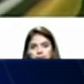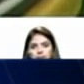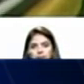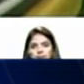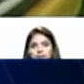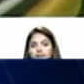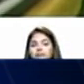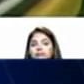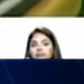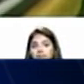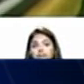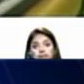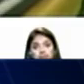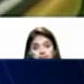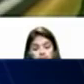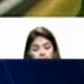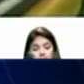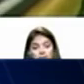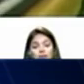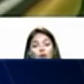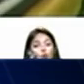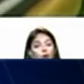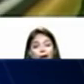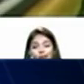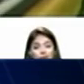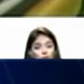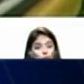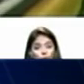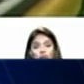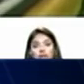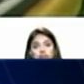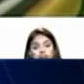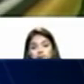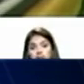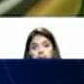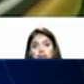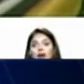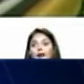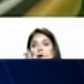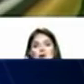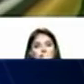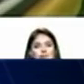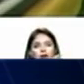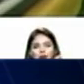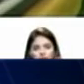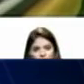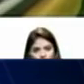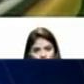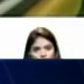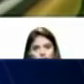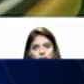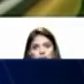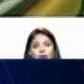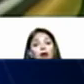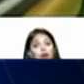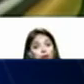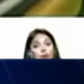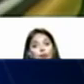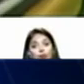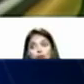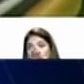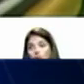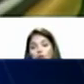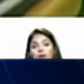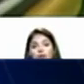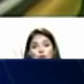Luego, por supuesto, dentro de sus objetivos, contribuir al establecimiento de la verdad. Es importante que el país